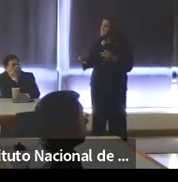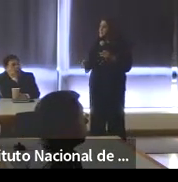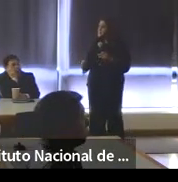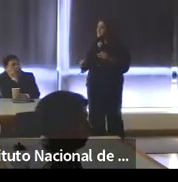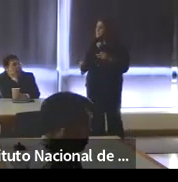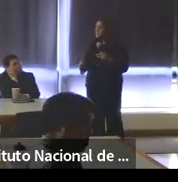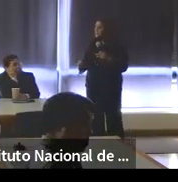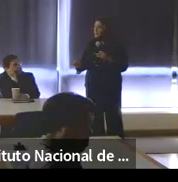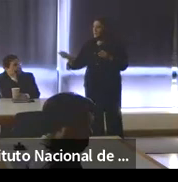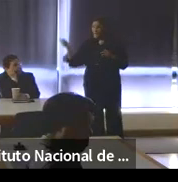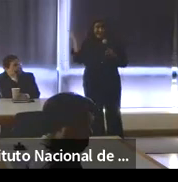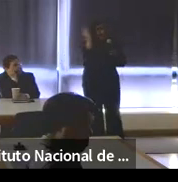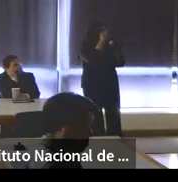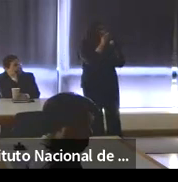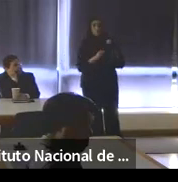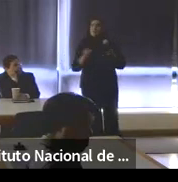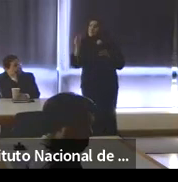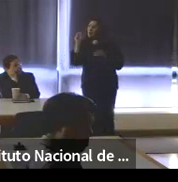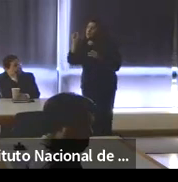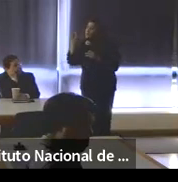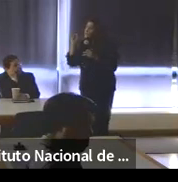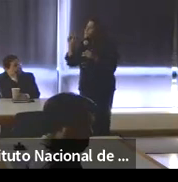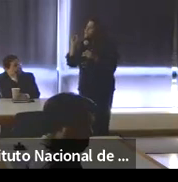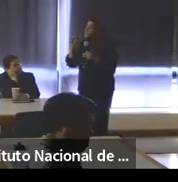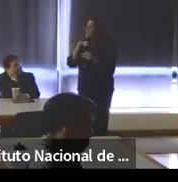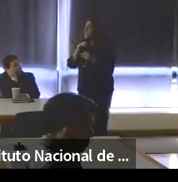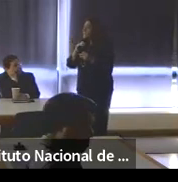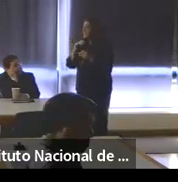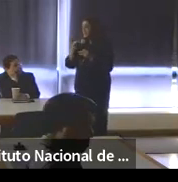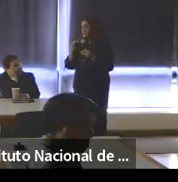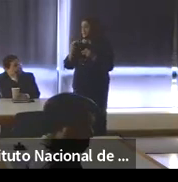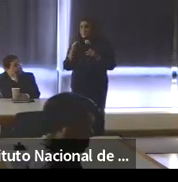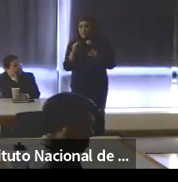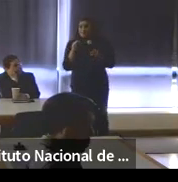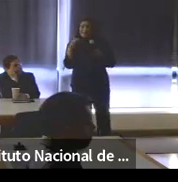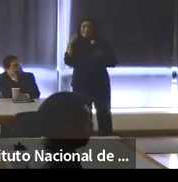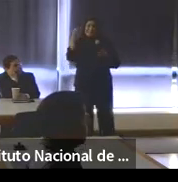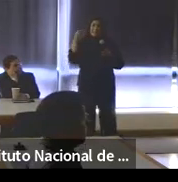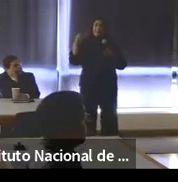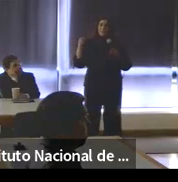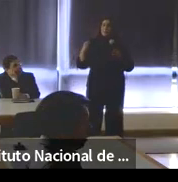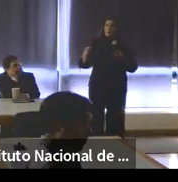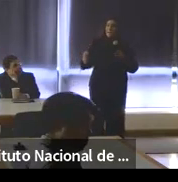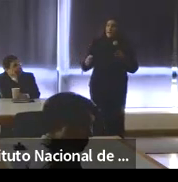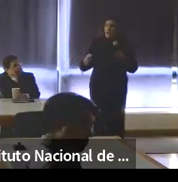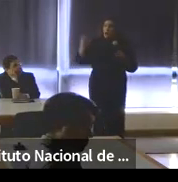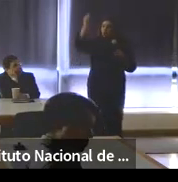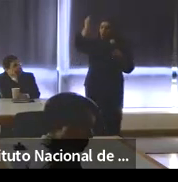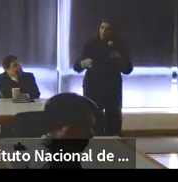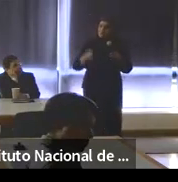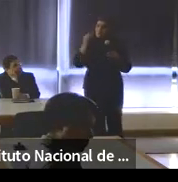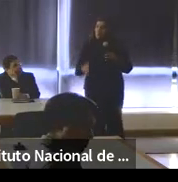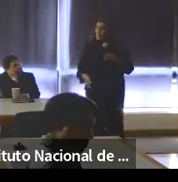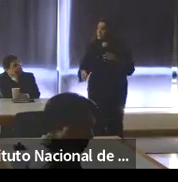directiva aquí es donde está uno de los puntos claves importantes tienes que saber identificar